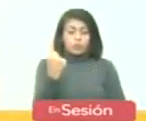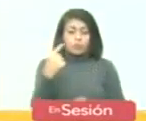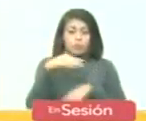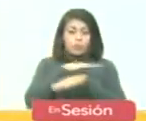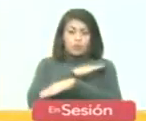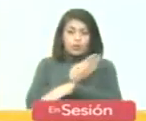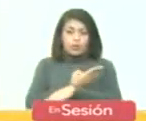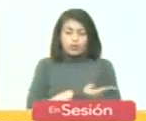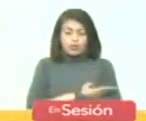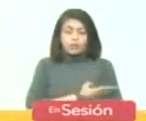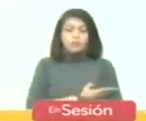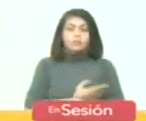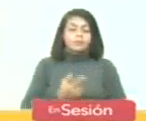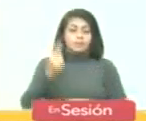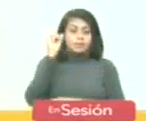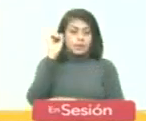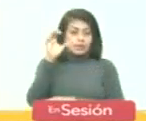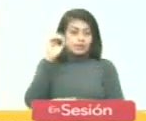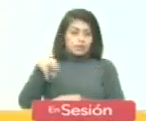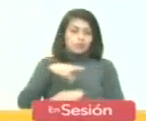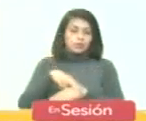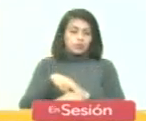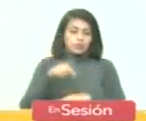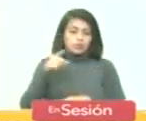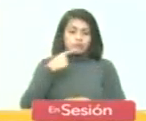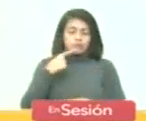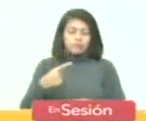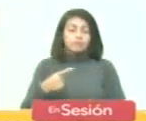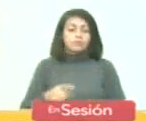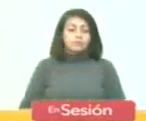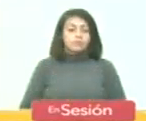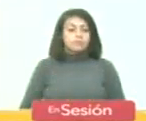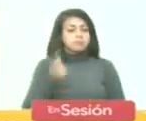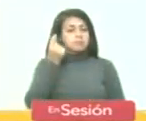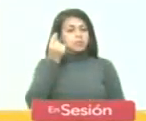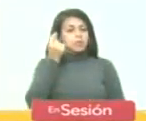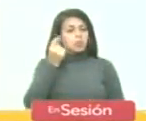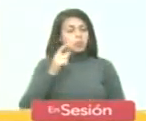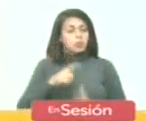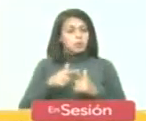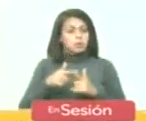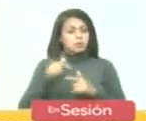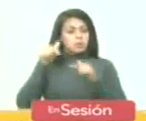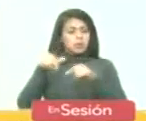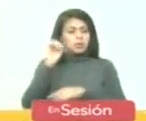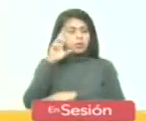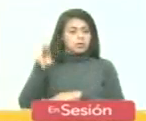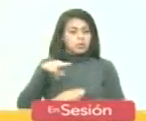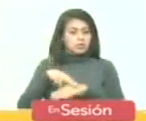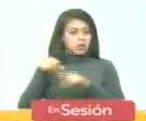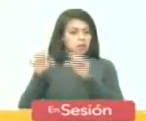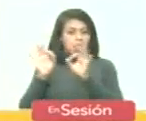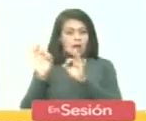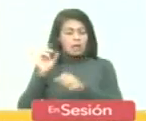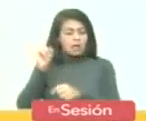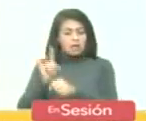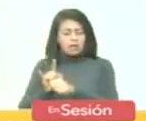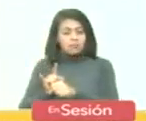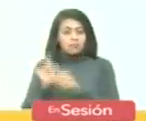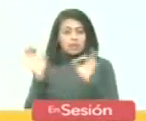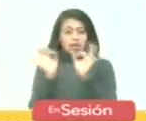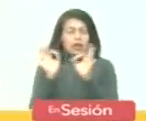el poder legislativo. No estaba ningún miembro de la Asamblea Nacional en desacato, no